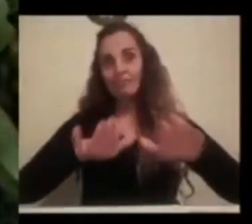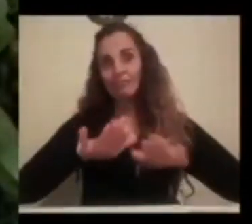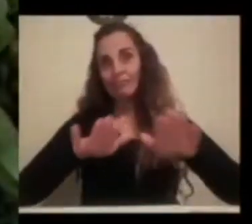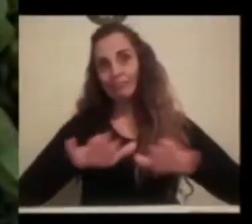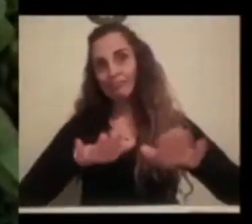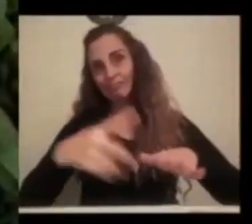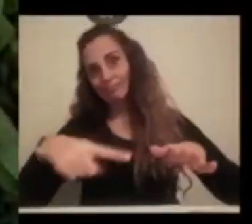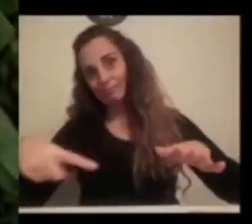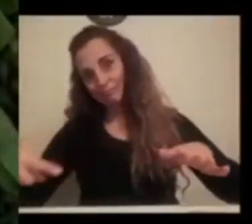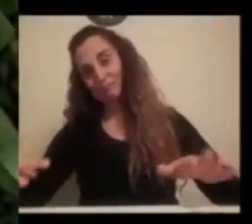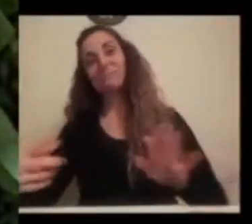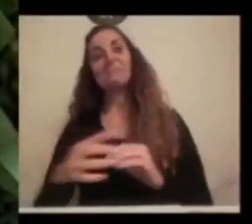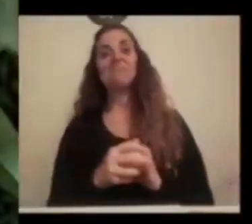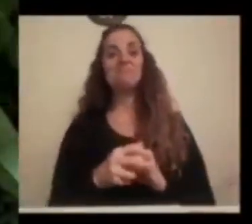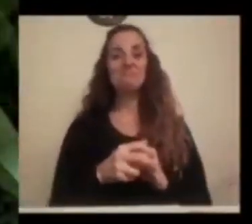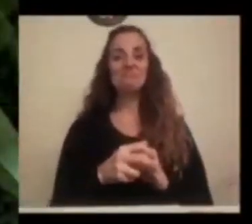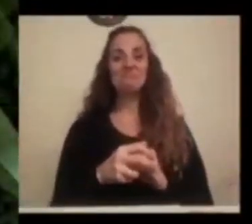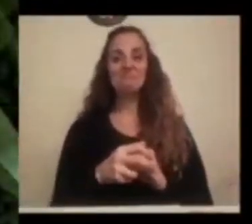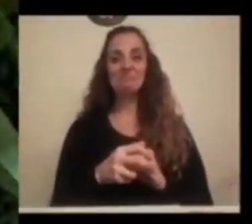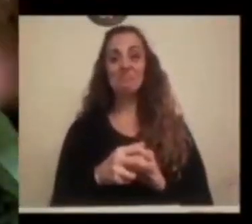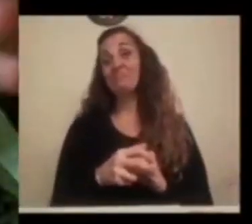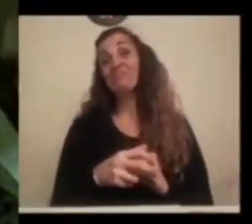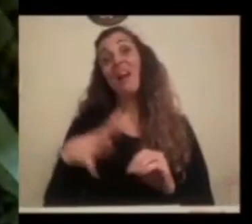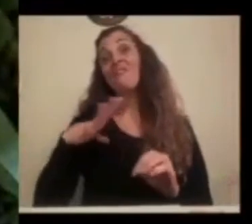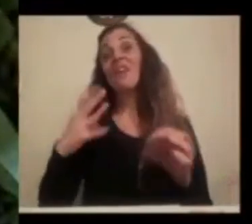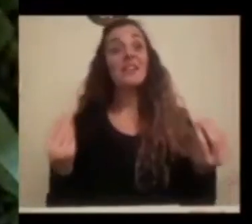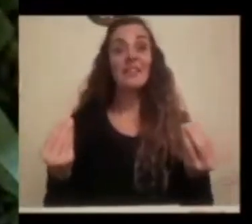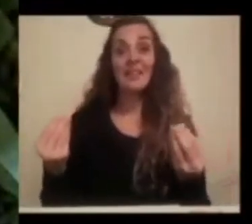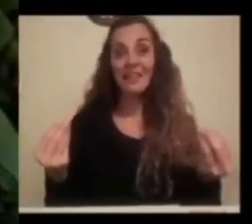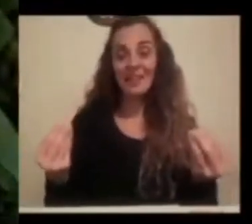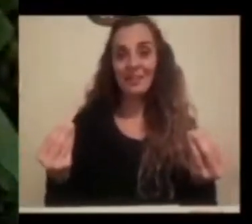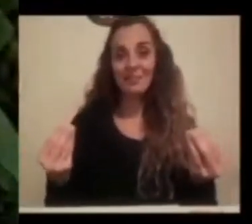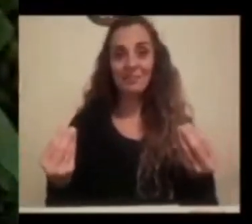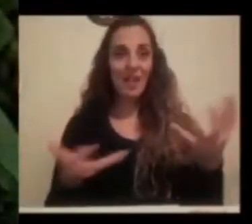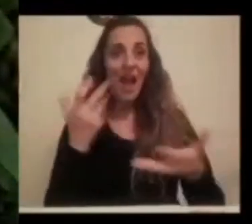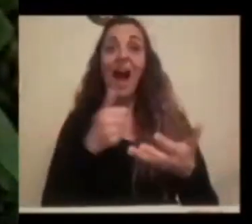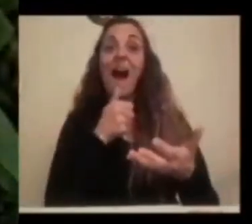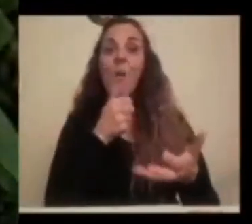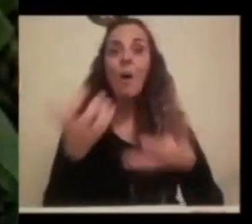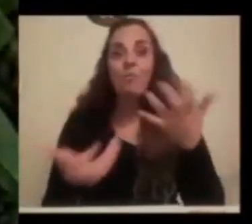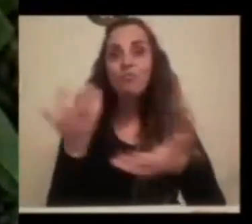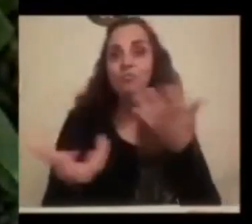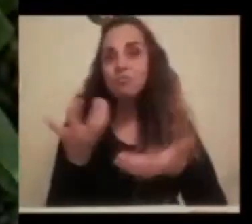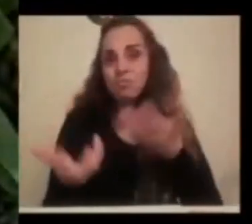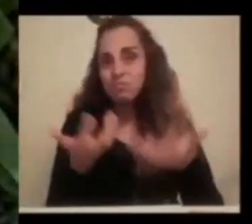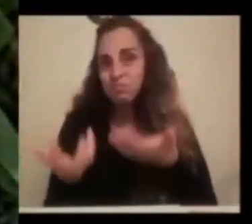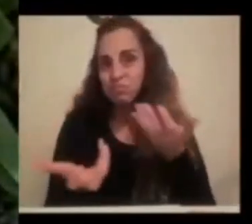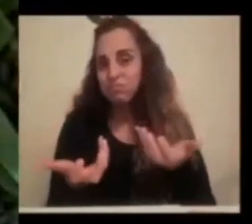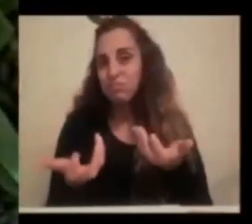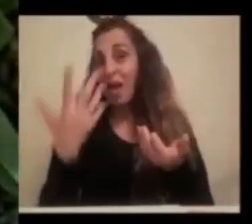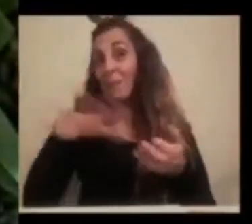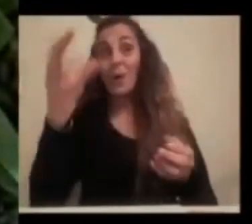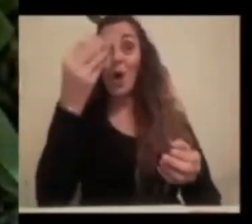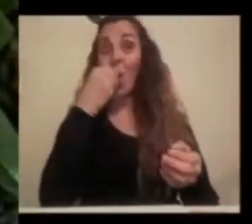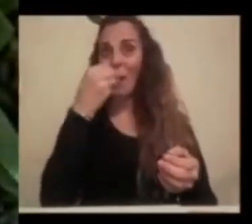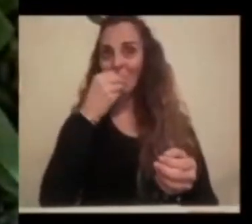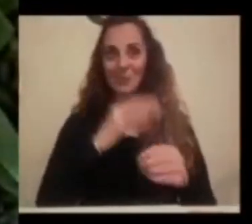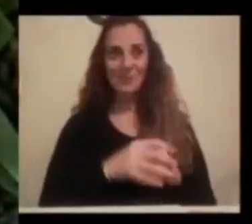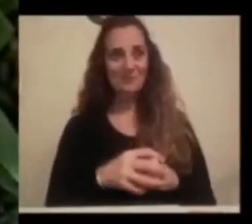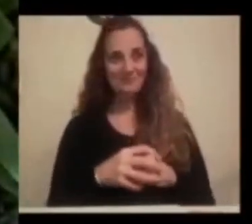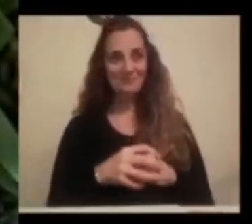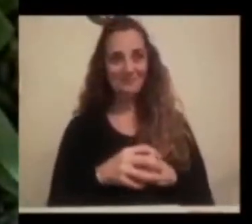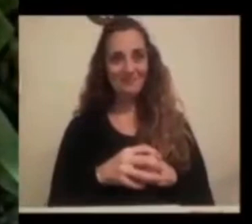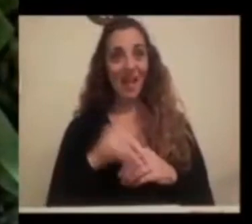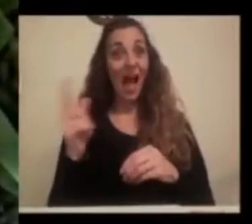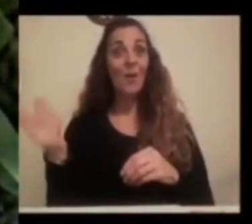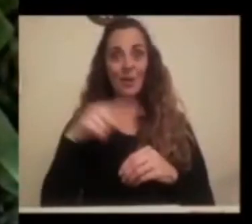de la masa que me queda. Y después lo único que queda es cocinarlos. ¿Sí?